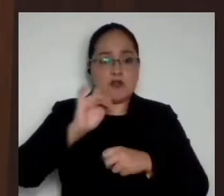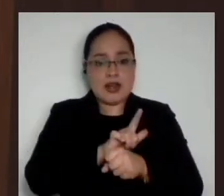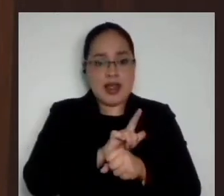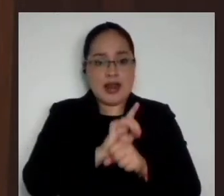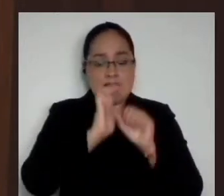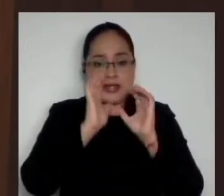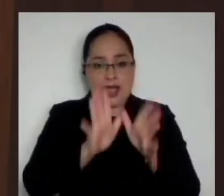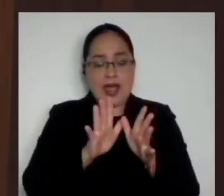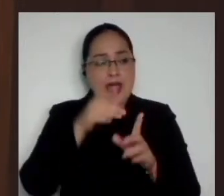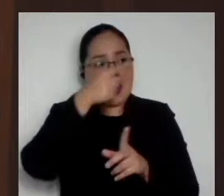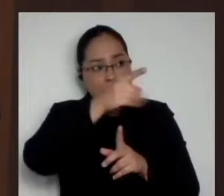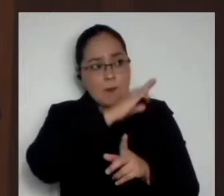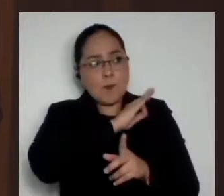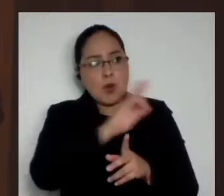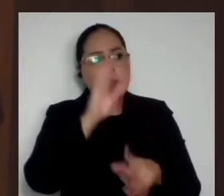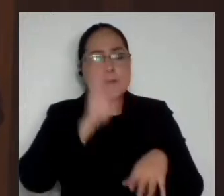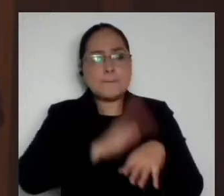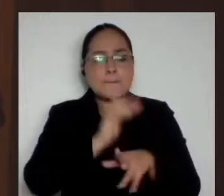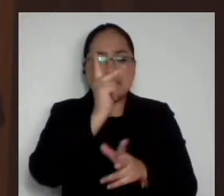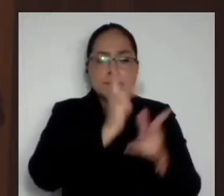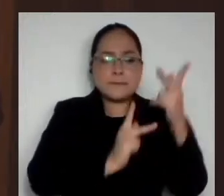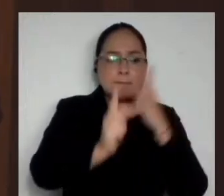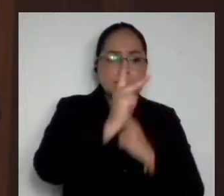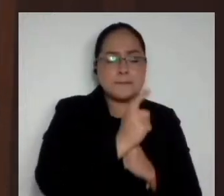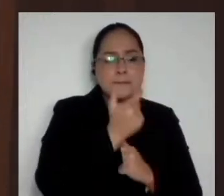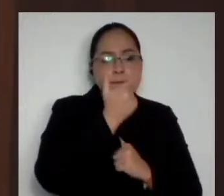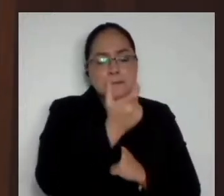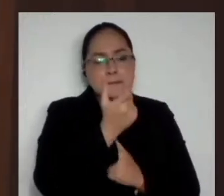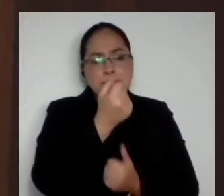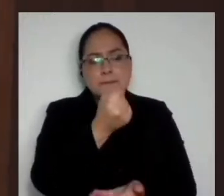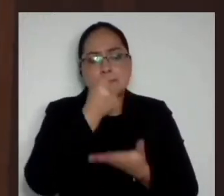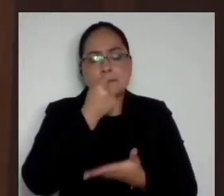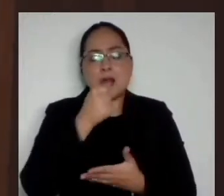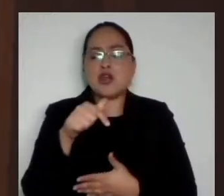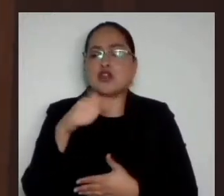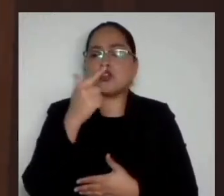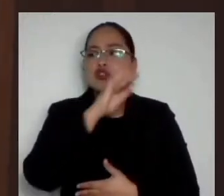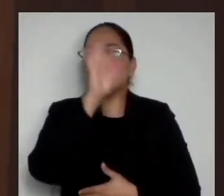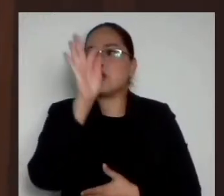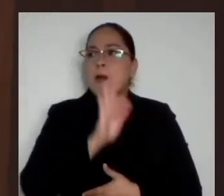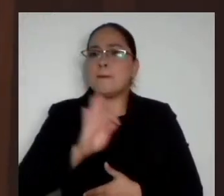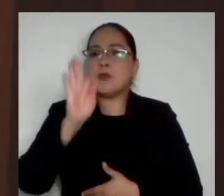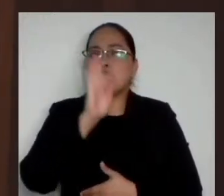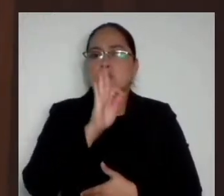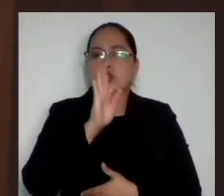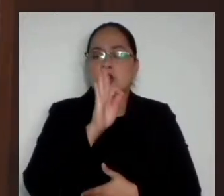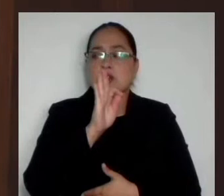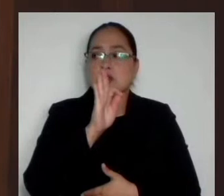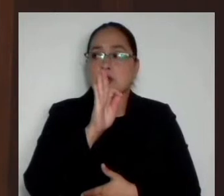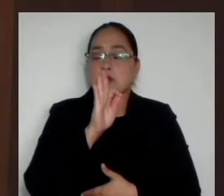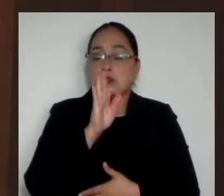contratación de financiamiento por el 12% del total del presupuesto.